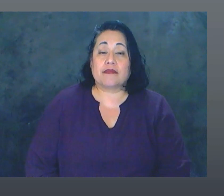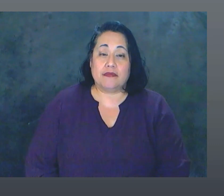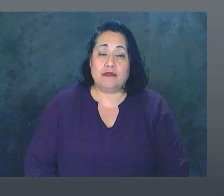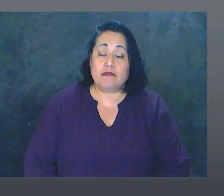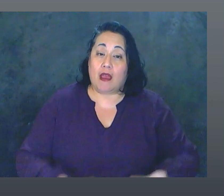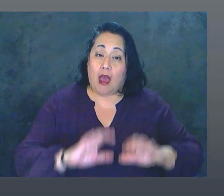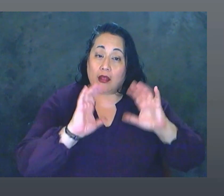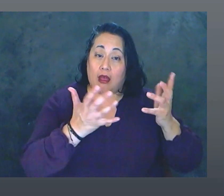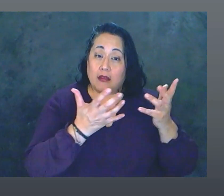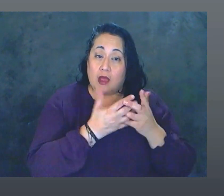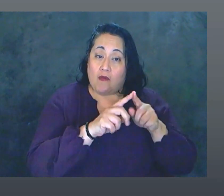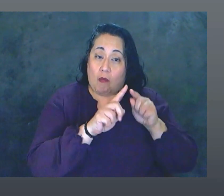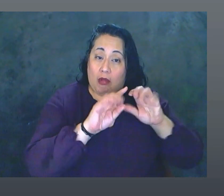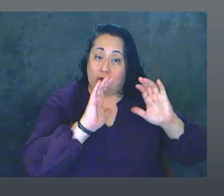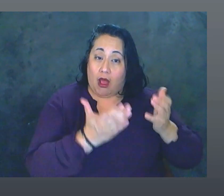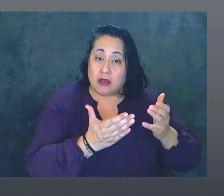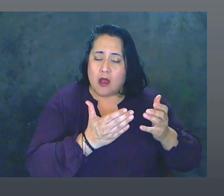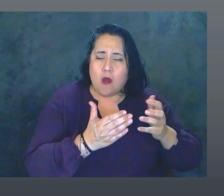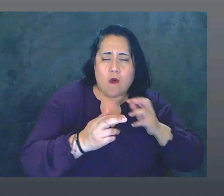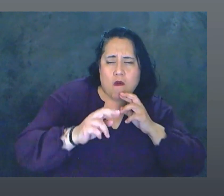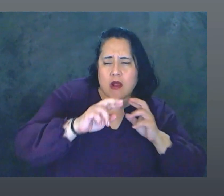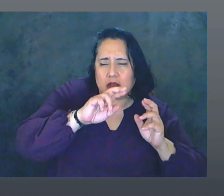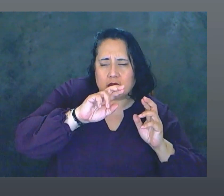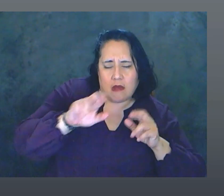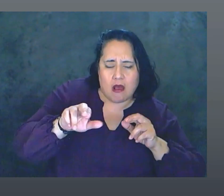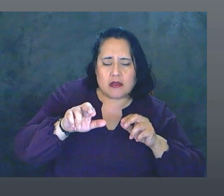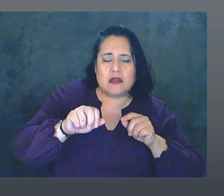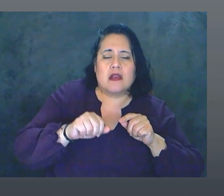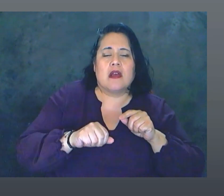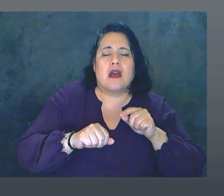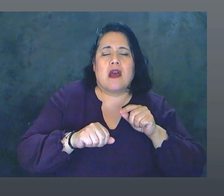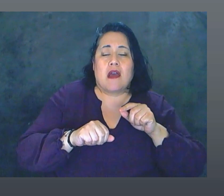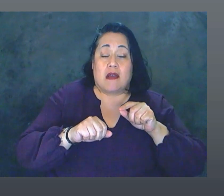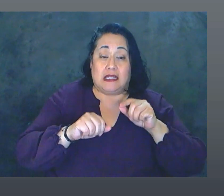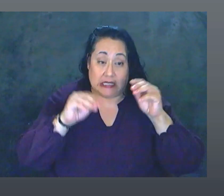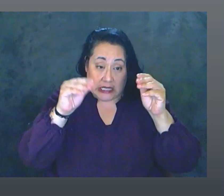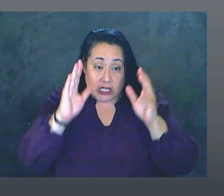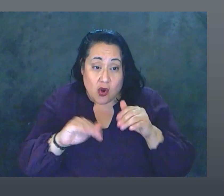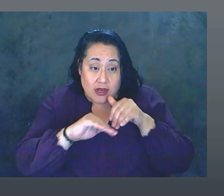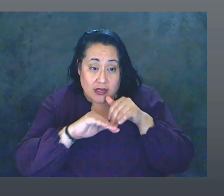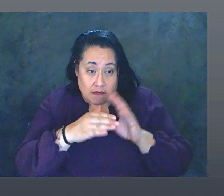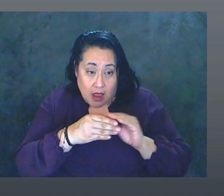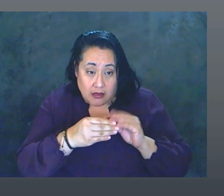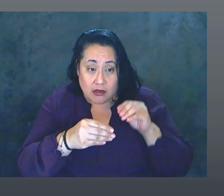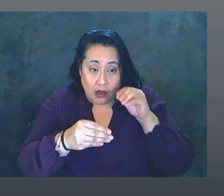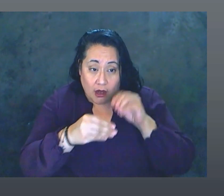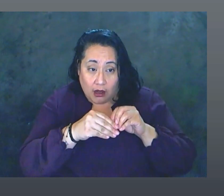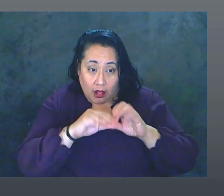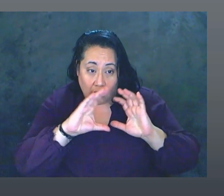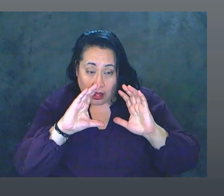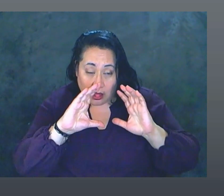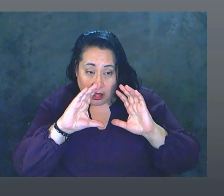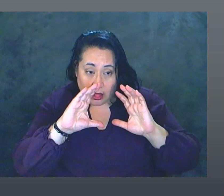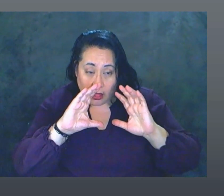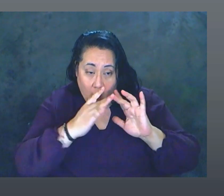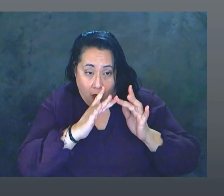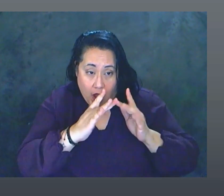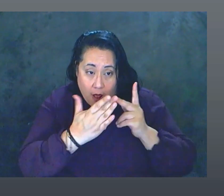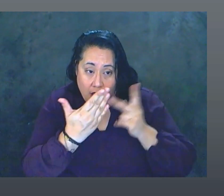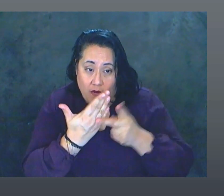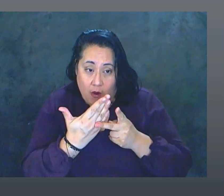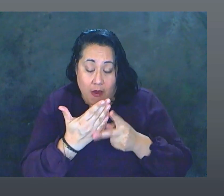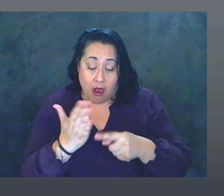Un compañero de clase le responde a Miguel que la profesora mandó un mensaje en la plataforma de